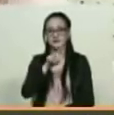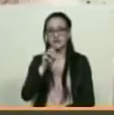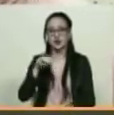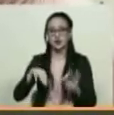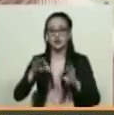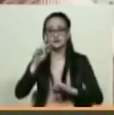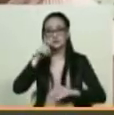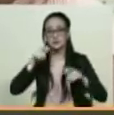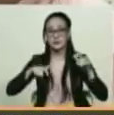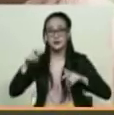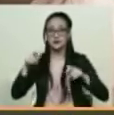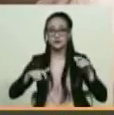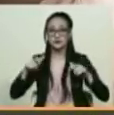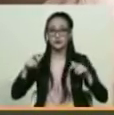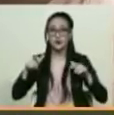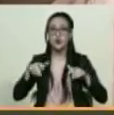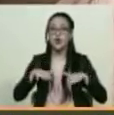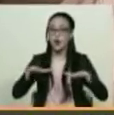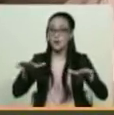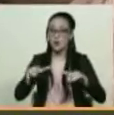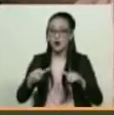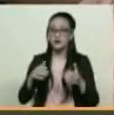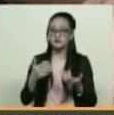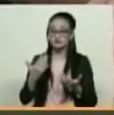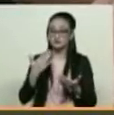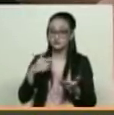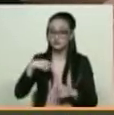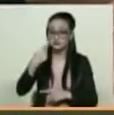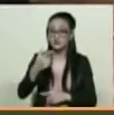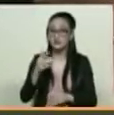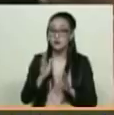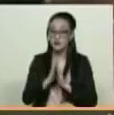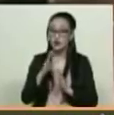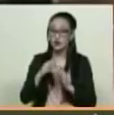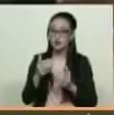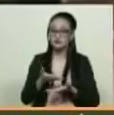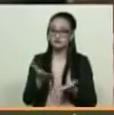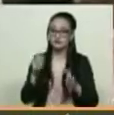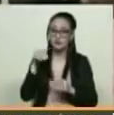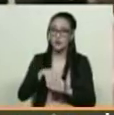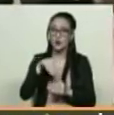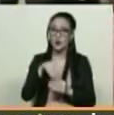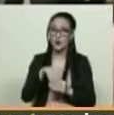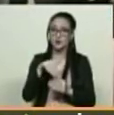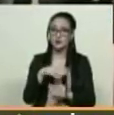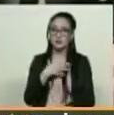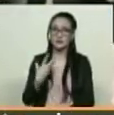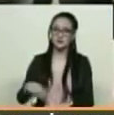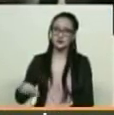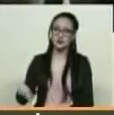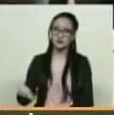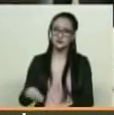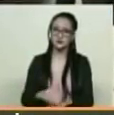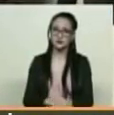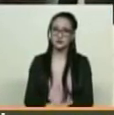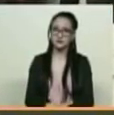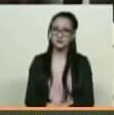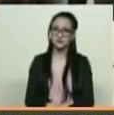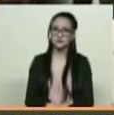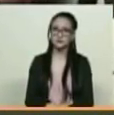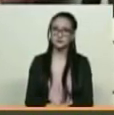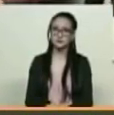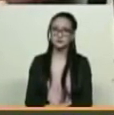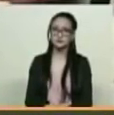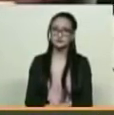20.482.113 venezolanos han sido convocados a las urnas para participar de esta elección presidencial. Allí en las pantallas